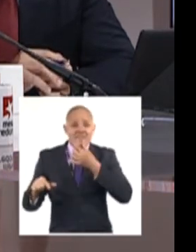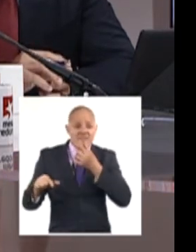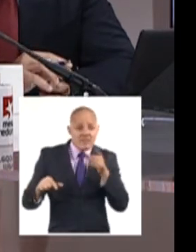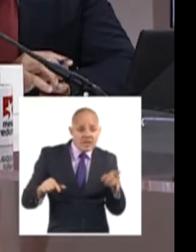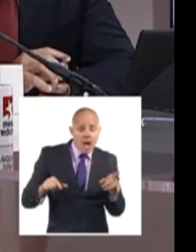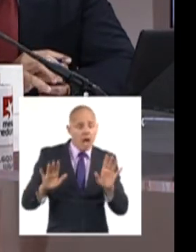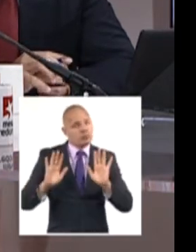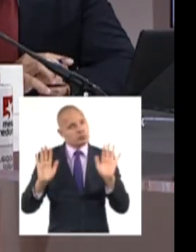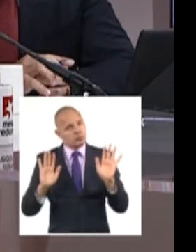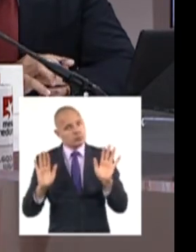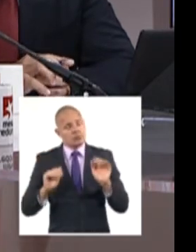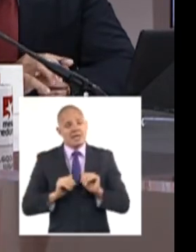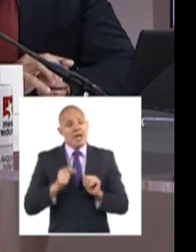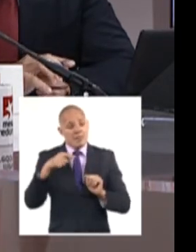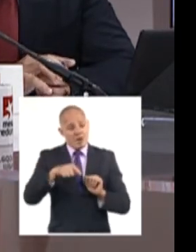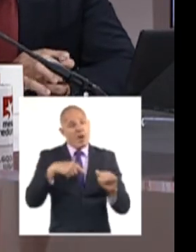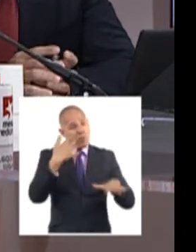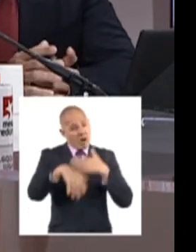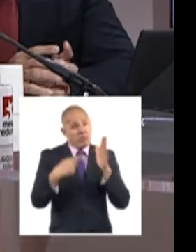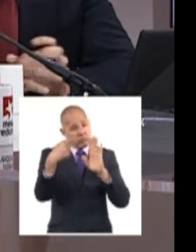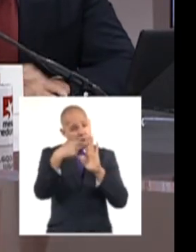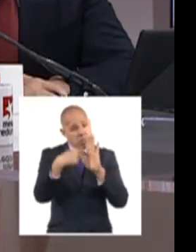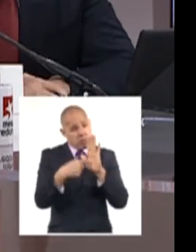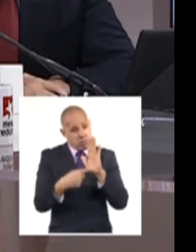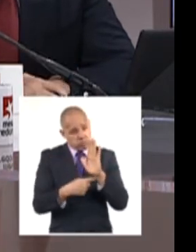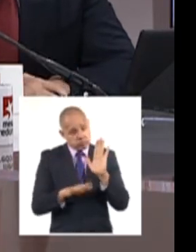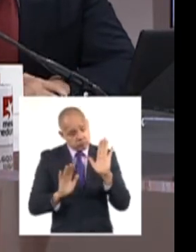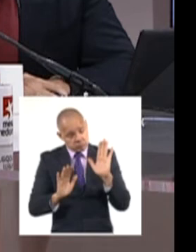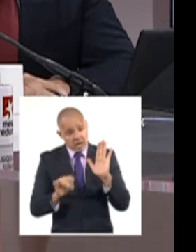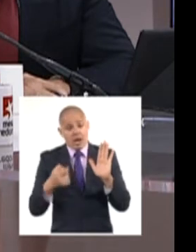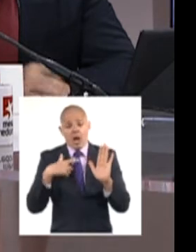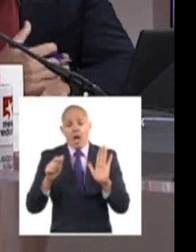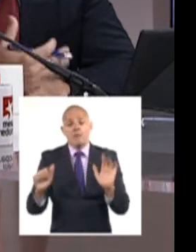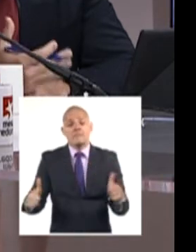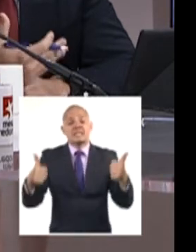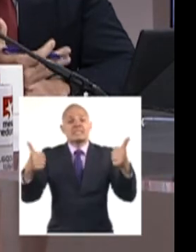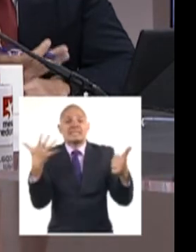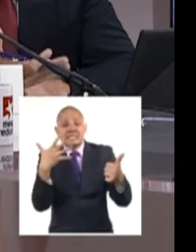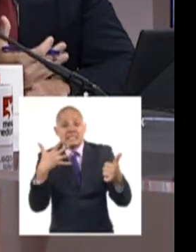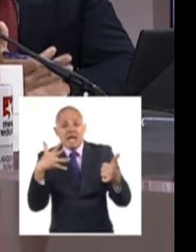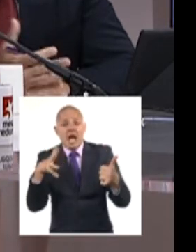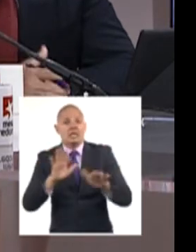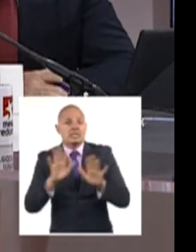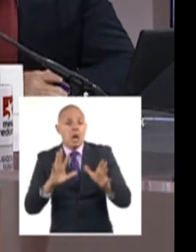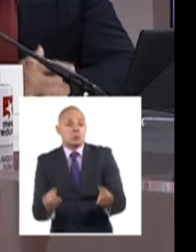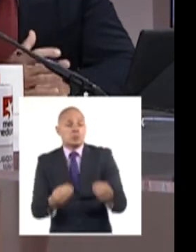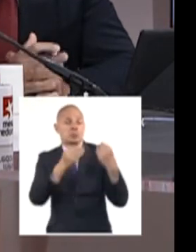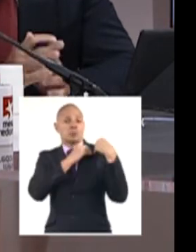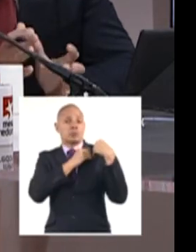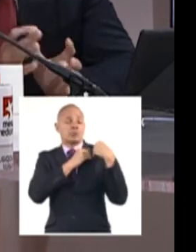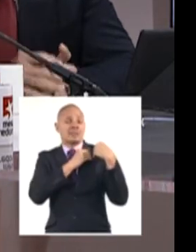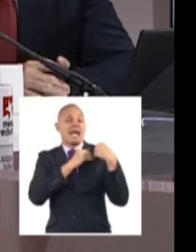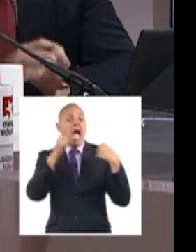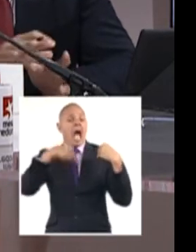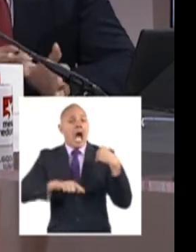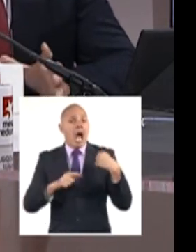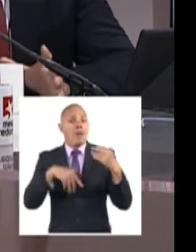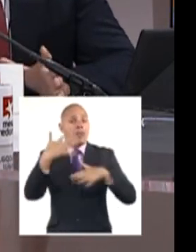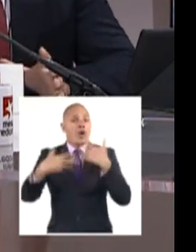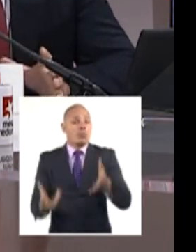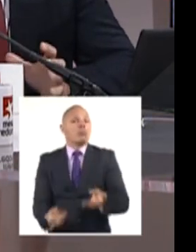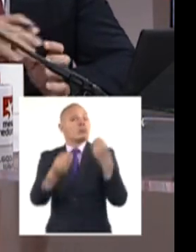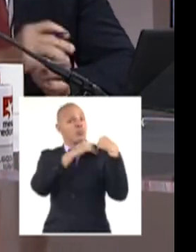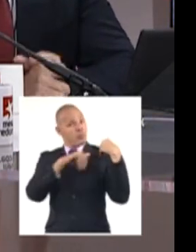la derecha tradicional cómo queda creo que bueno en lo inmediato y quiero saber si piensas así la única opción que tienen es